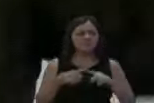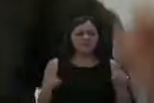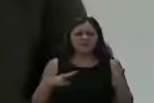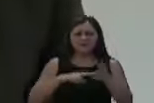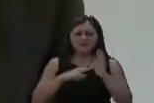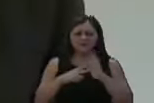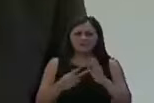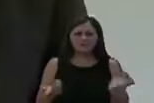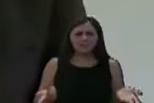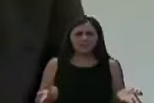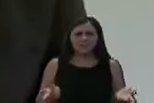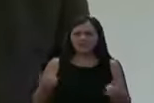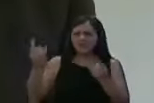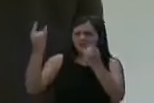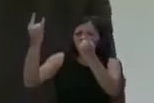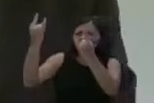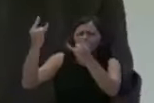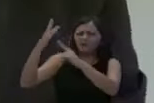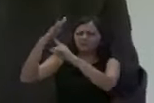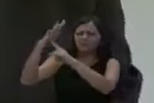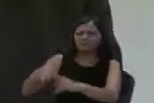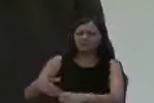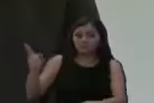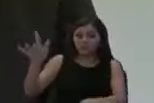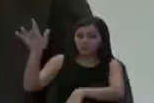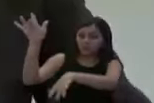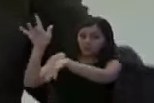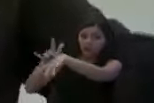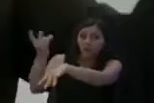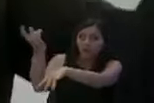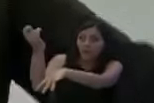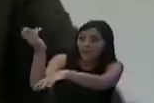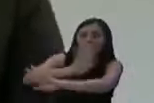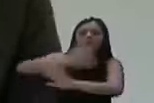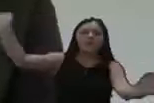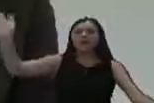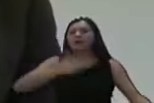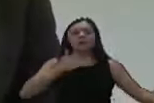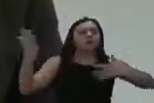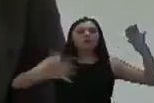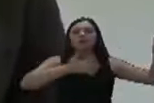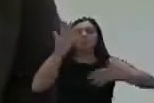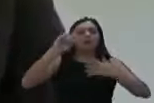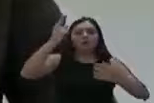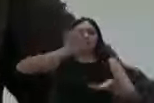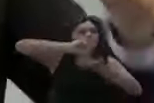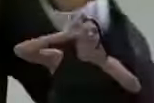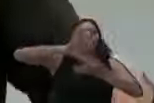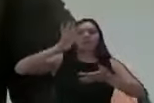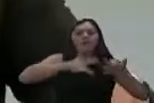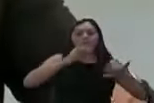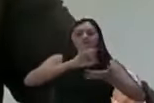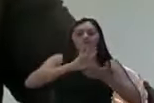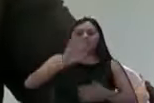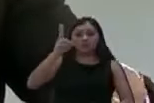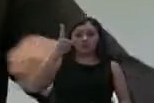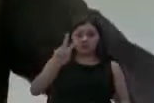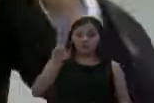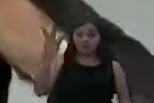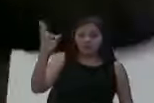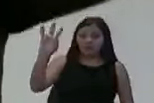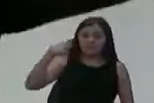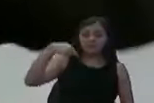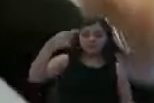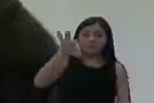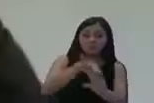cosa que se le puede hacer a la burguesía tocarle el bolsillo y ya quieren que el gobierno se vaya en el 2017 nos vemos